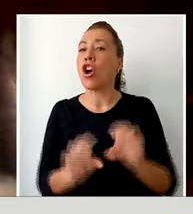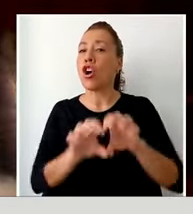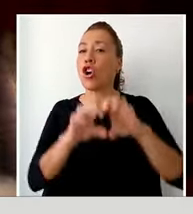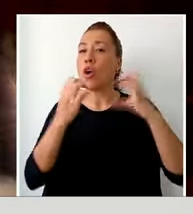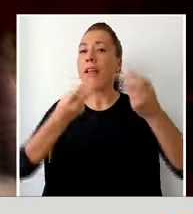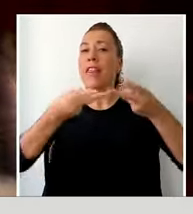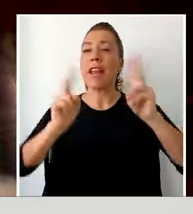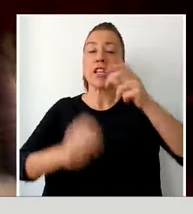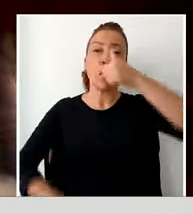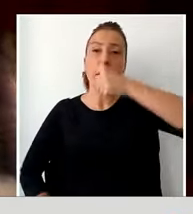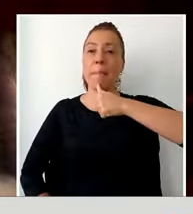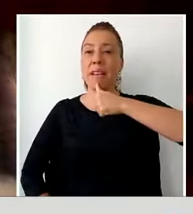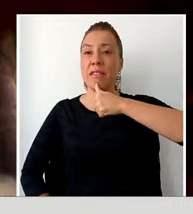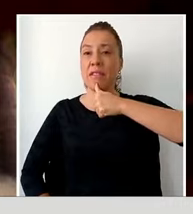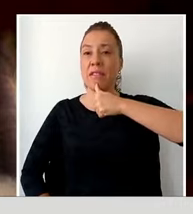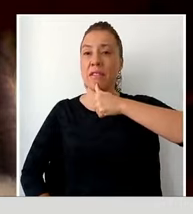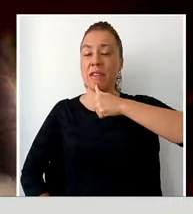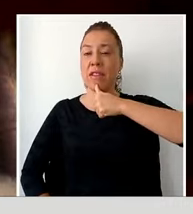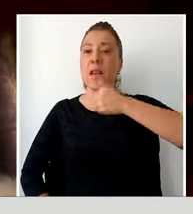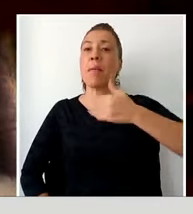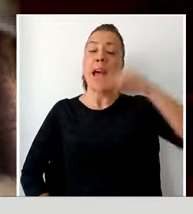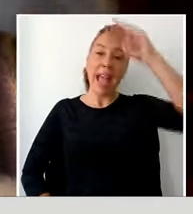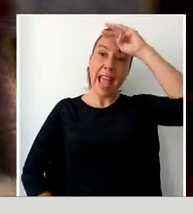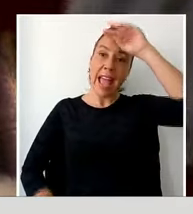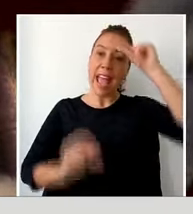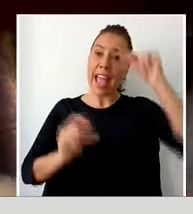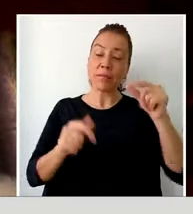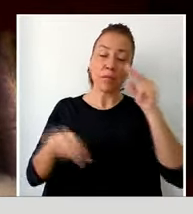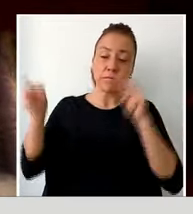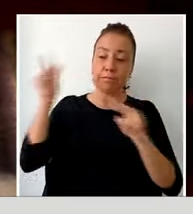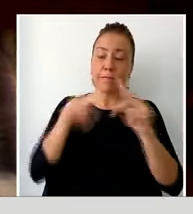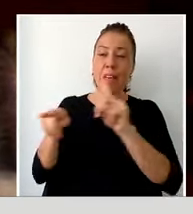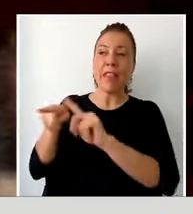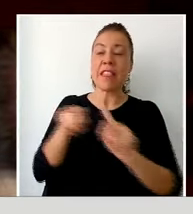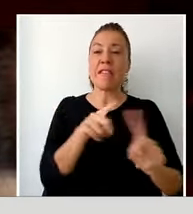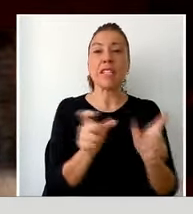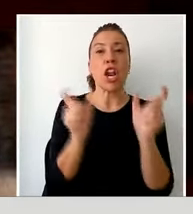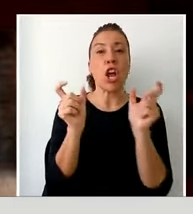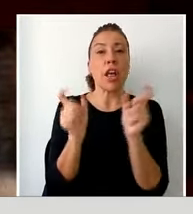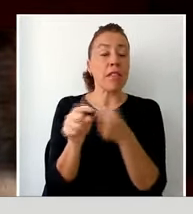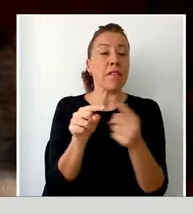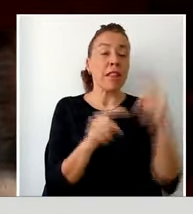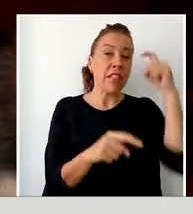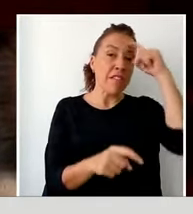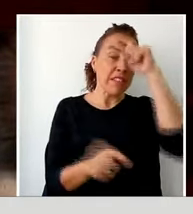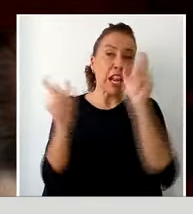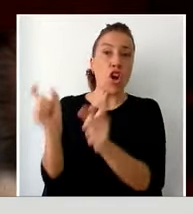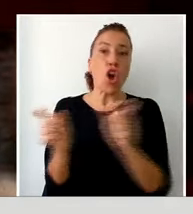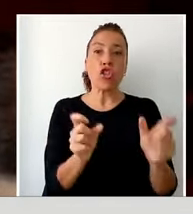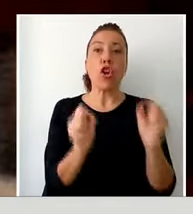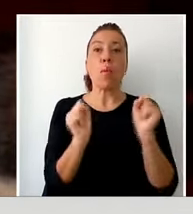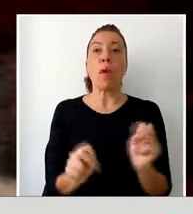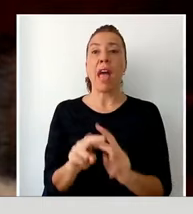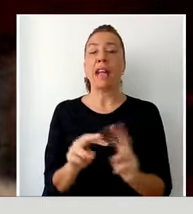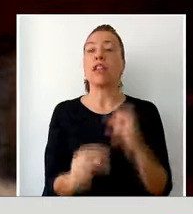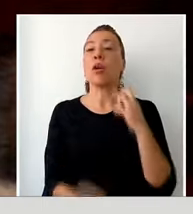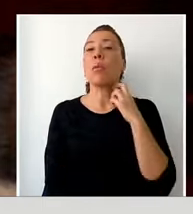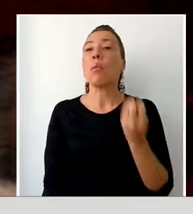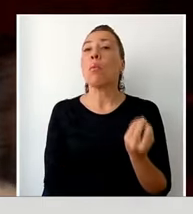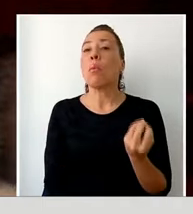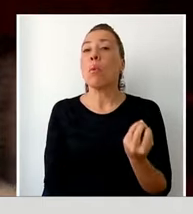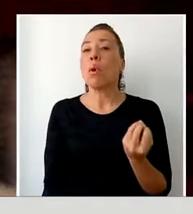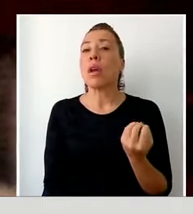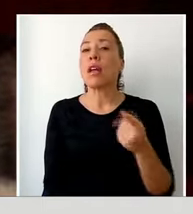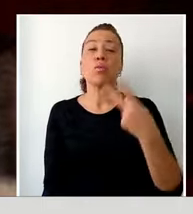con la experiencia a la vista de los difíciles controles que pueden ejercerse sobre ellas dado precisamente su carácter privado